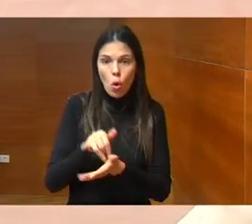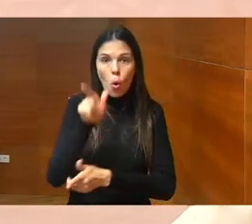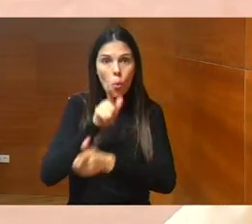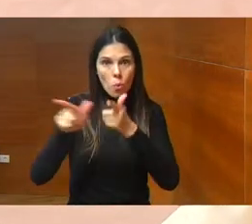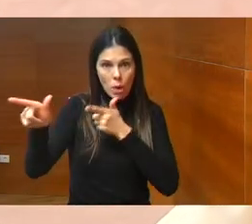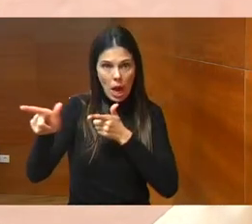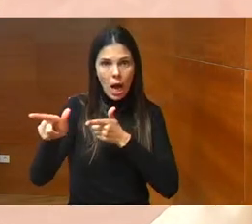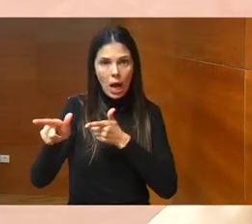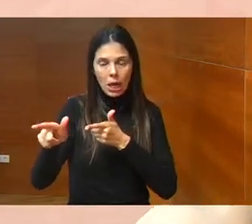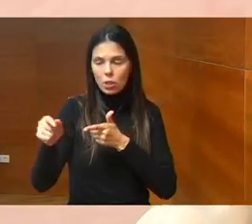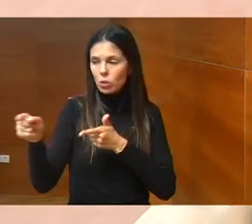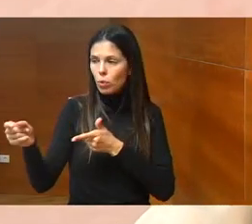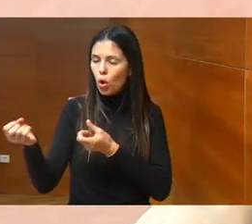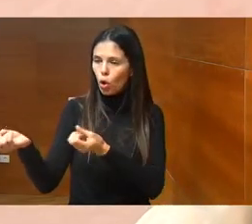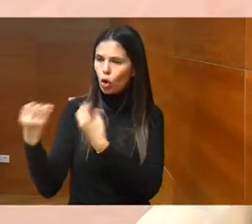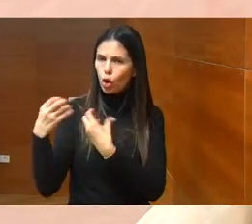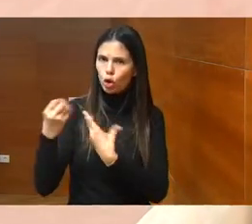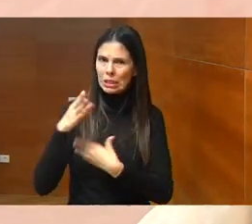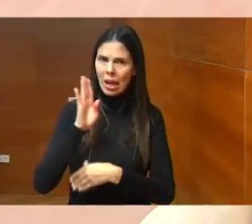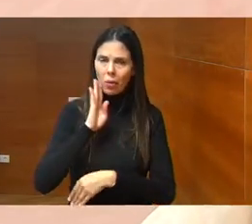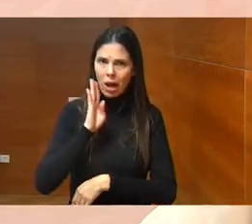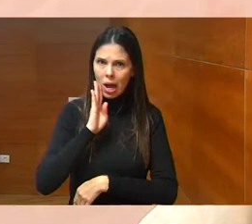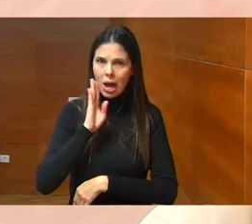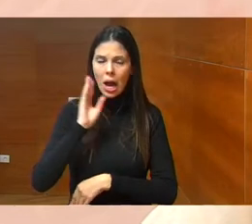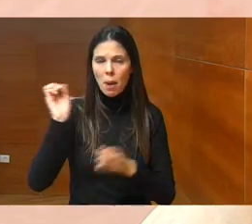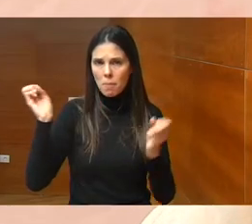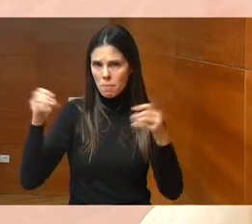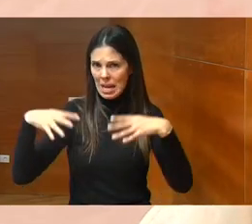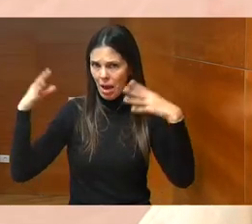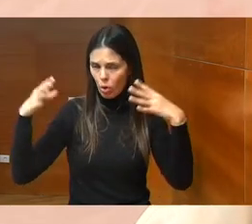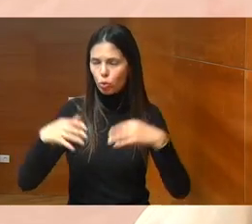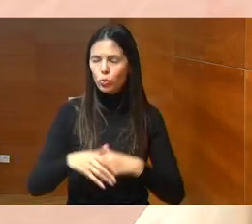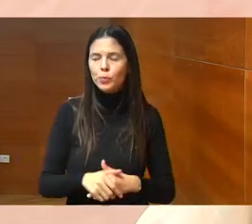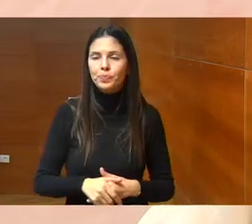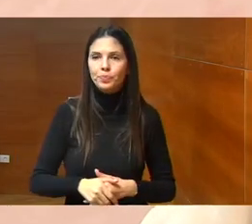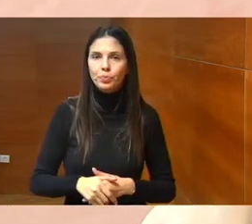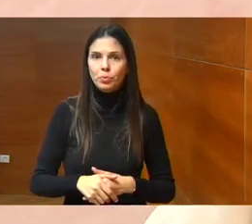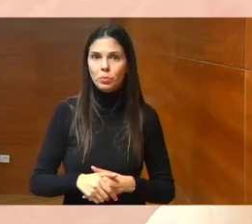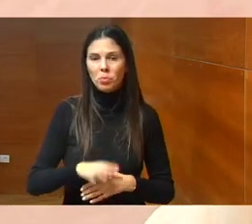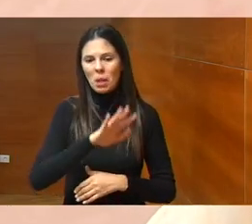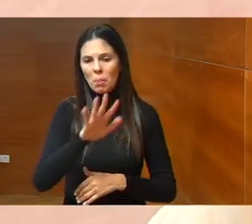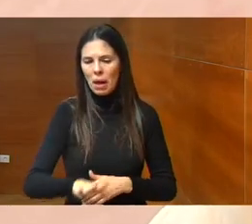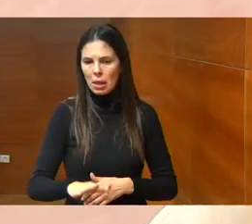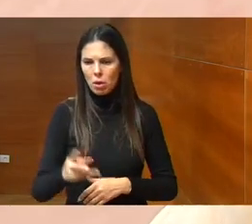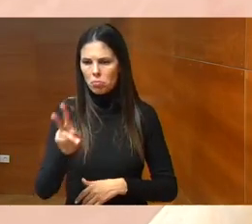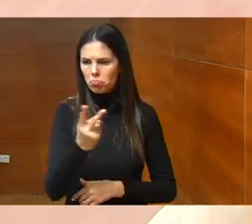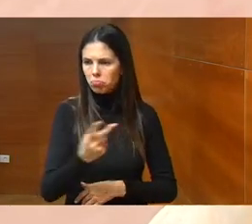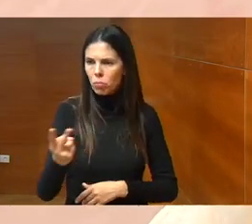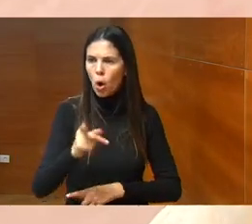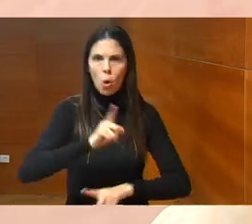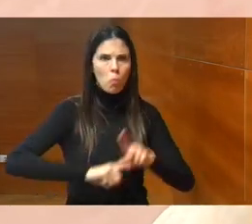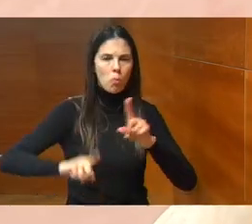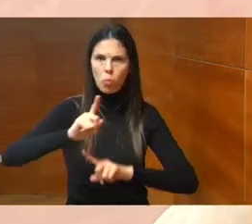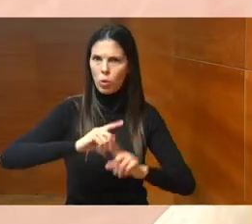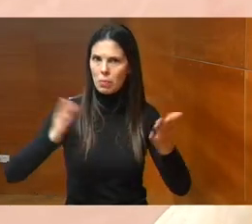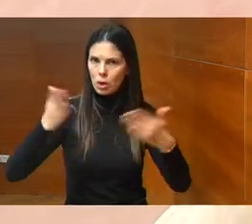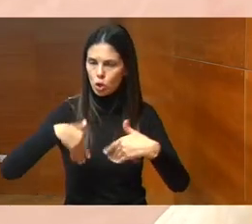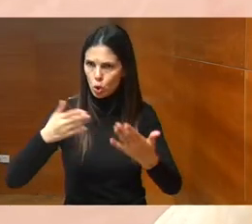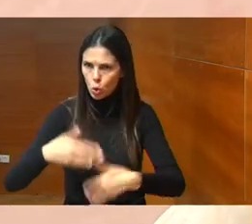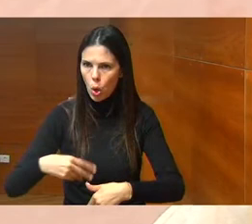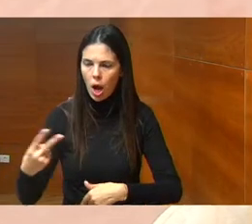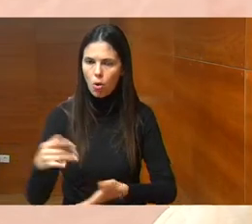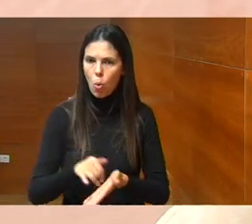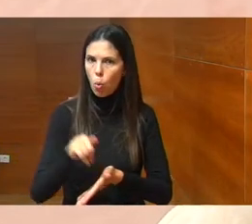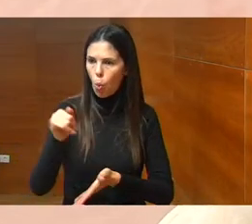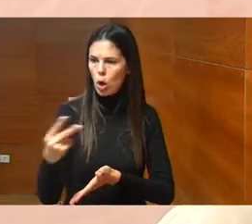efectivamente como comentaba Mila Parece ser que no tuvieron ningún percance en ese bosque que